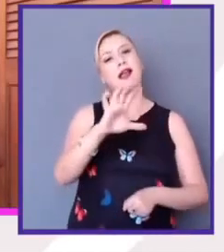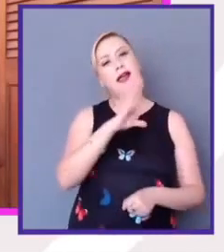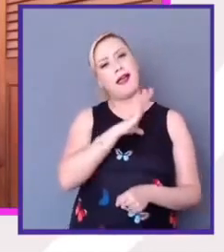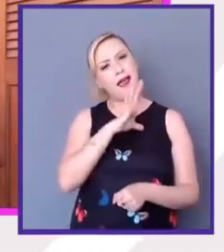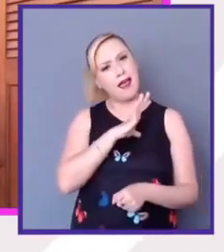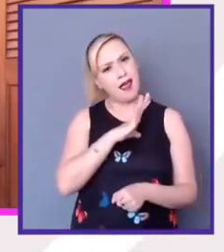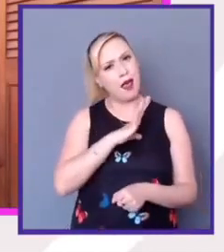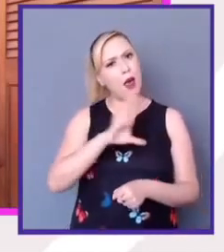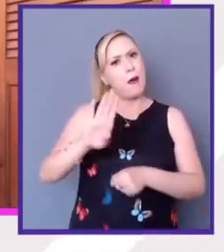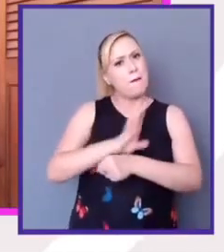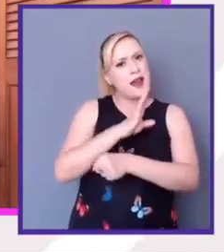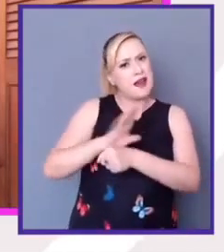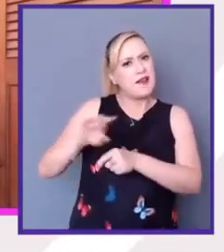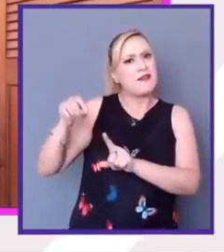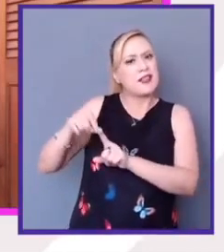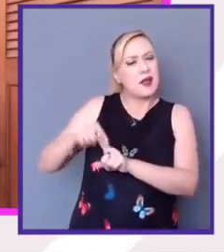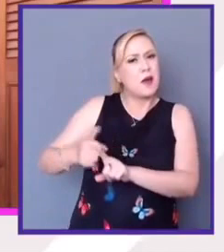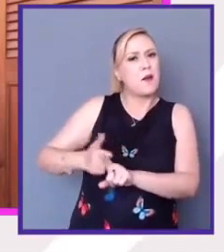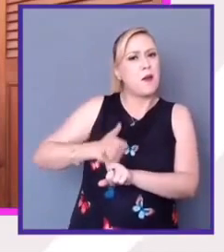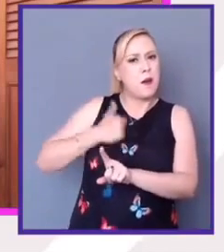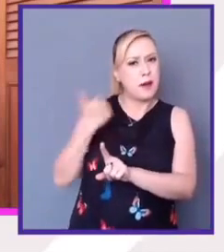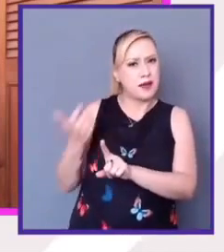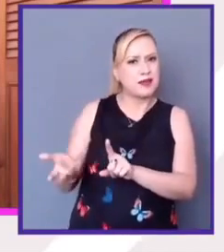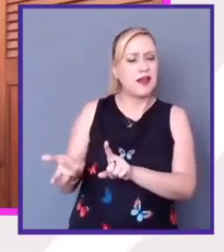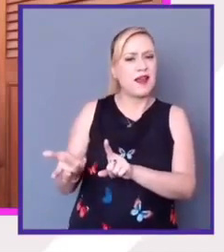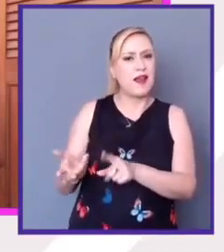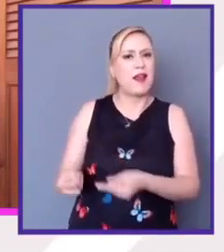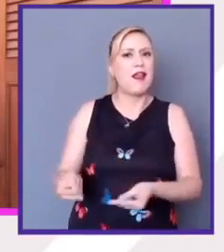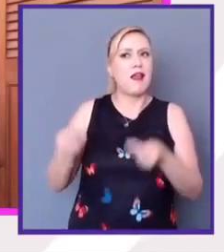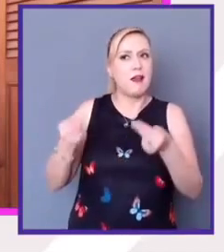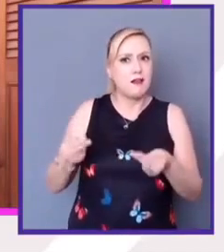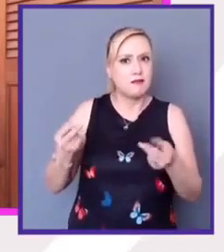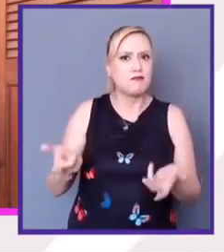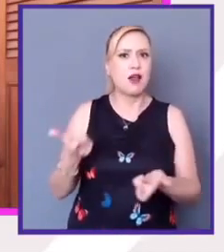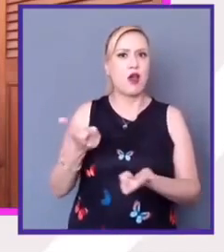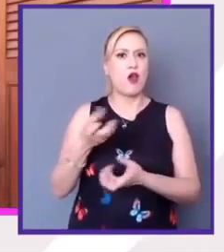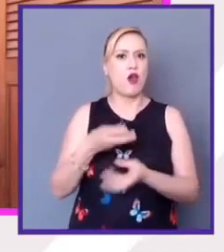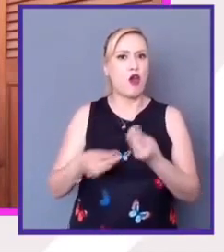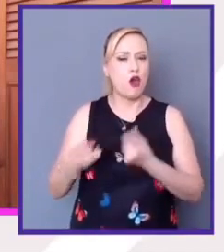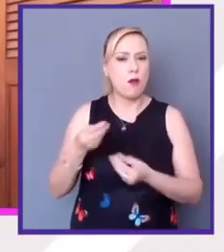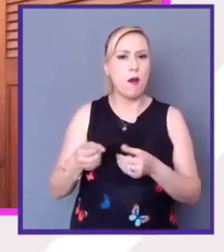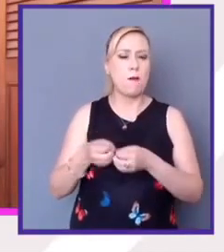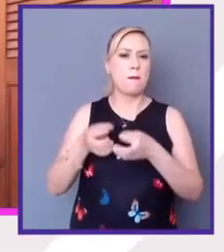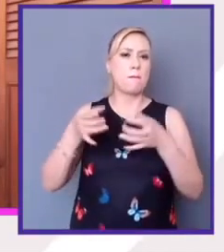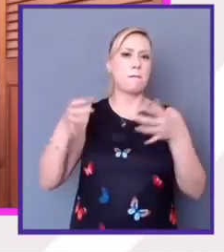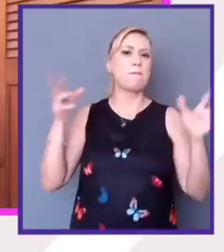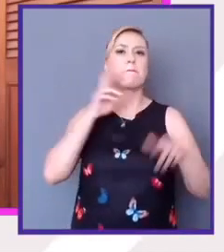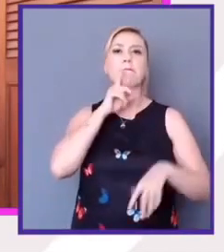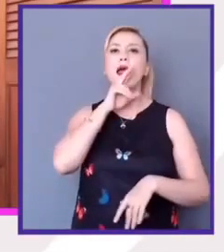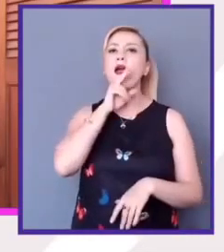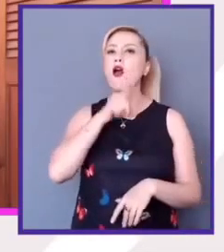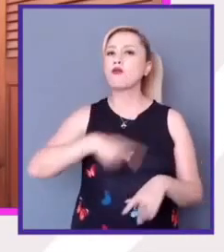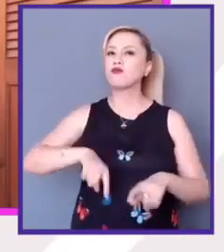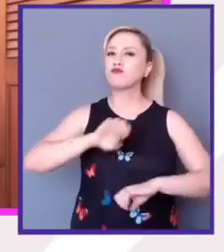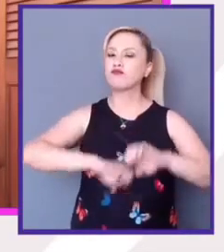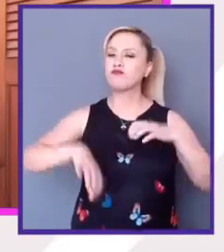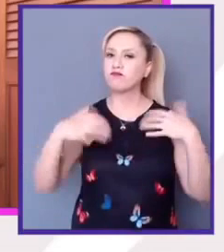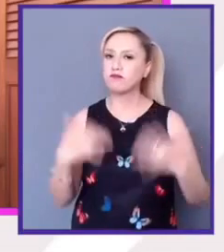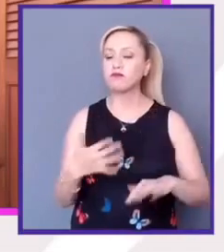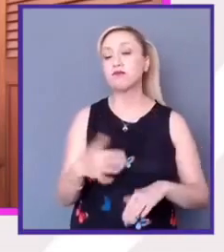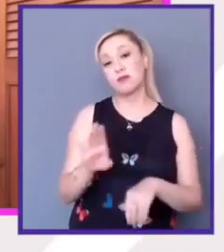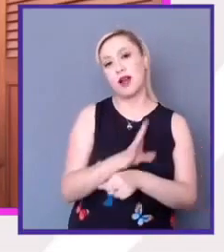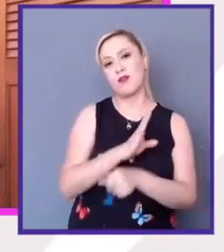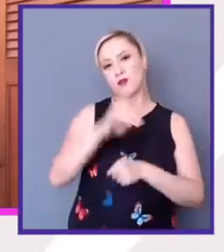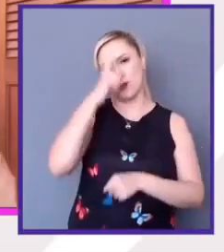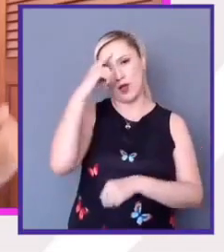tener estas políticas, que son comerciales, económicos, que aumentan la productividad de las empresas, pues claramente benefician a todas y